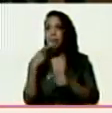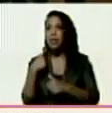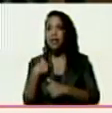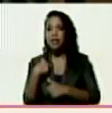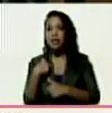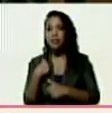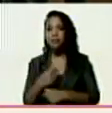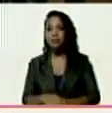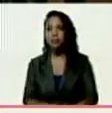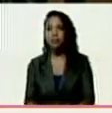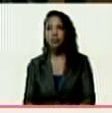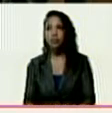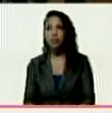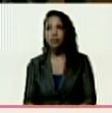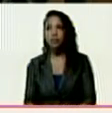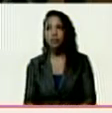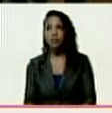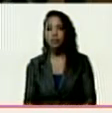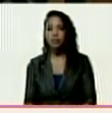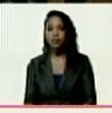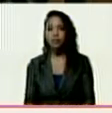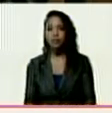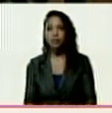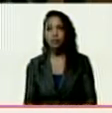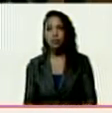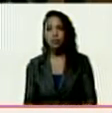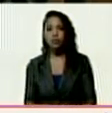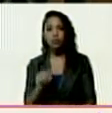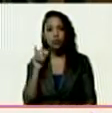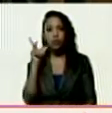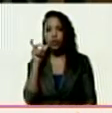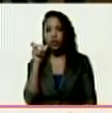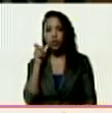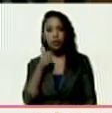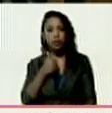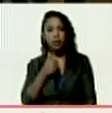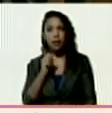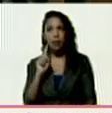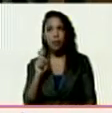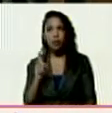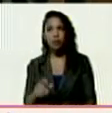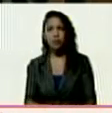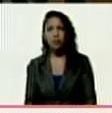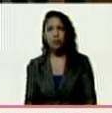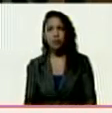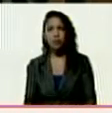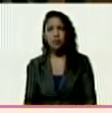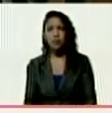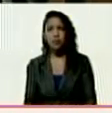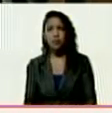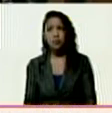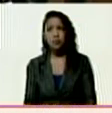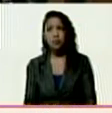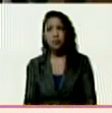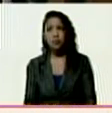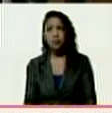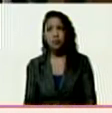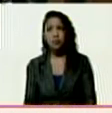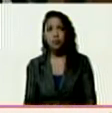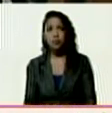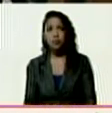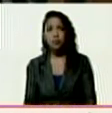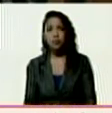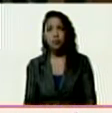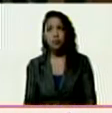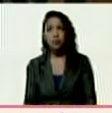Roger Villegas. Roger, adelante, buenos días. ¿Cuáles son las primeras acciones a tomar para institucionalizar el Poder